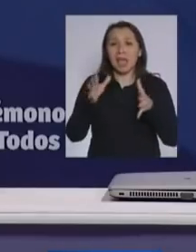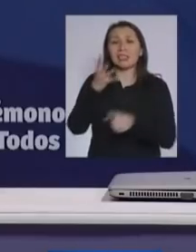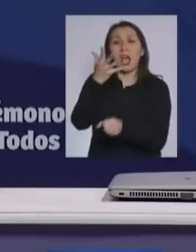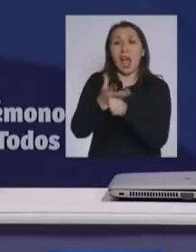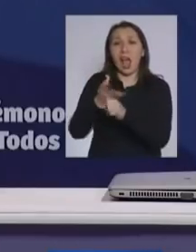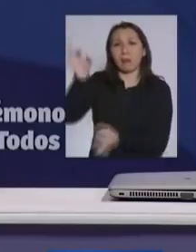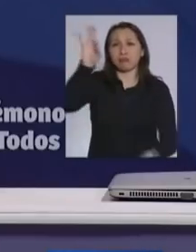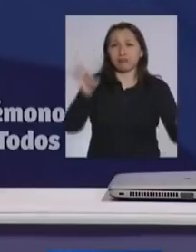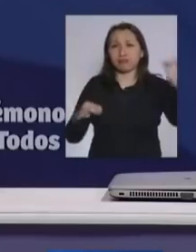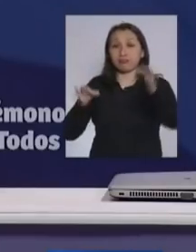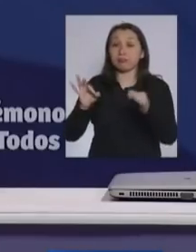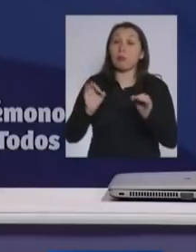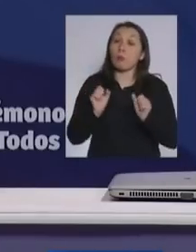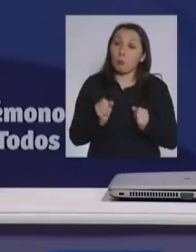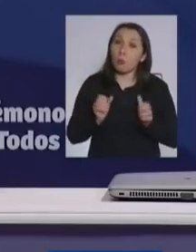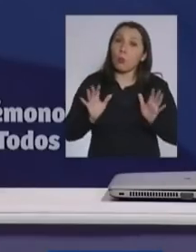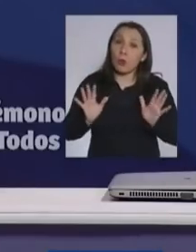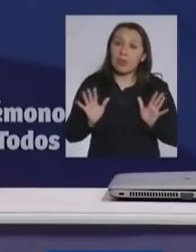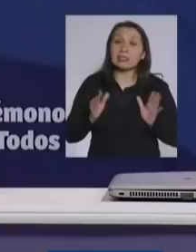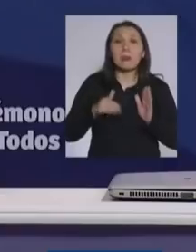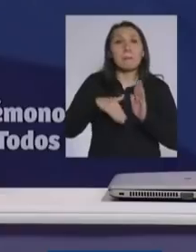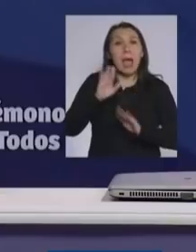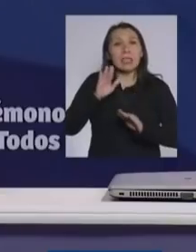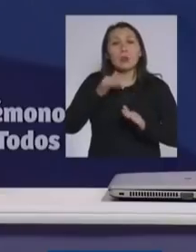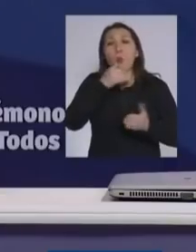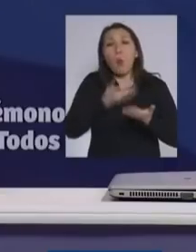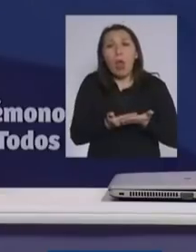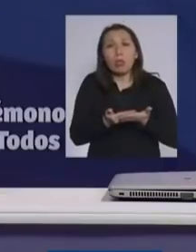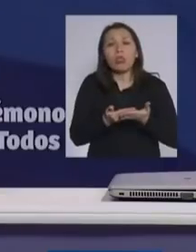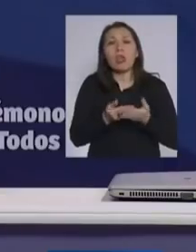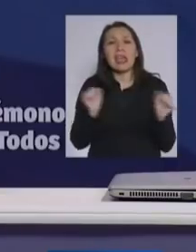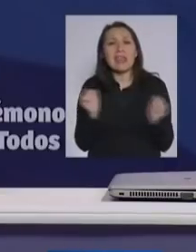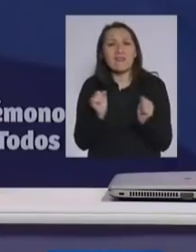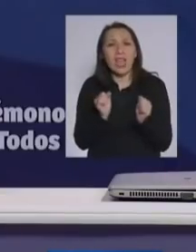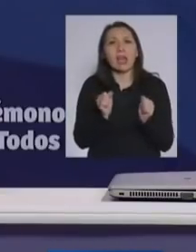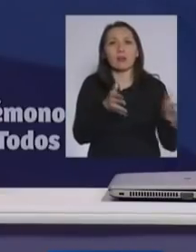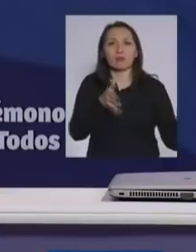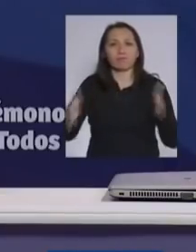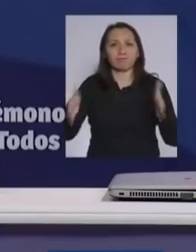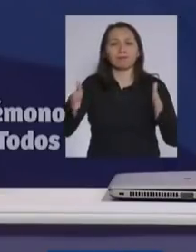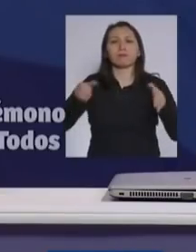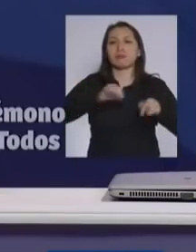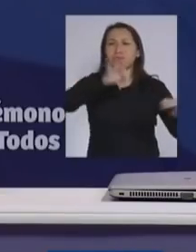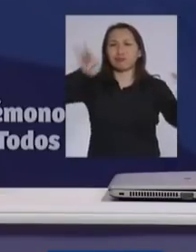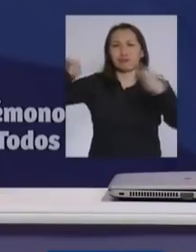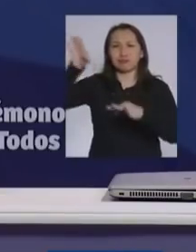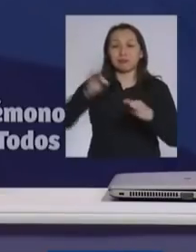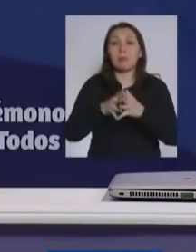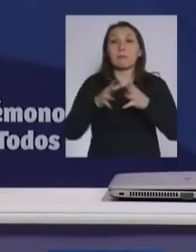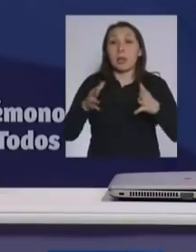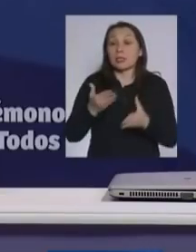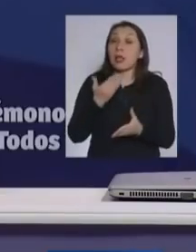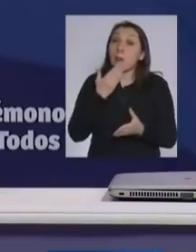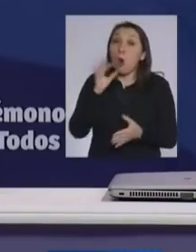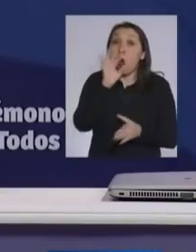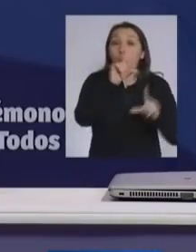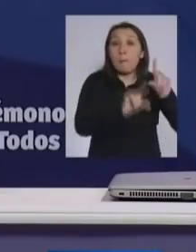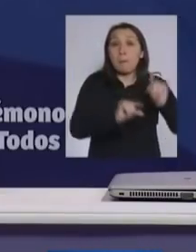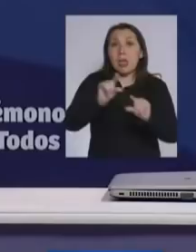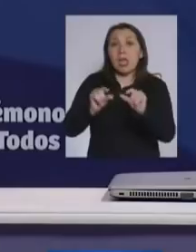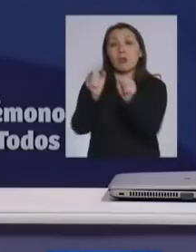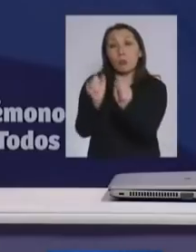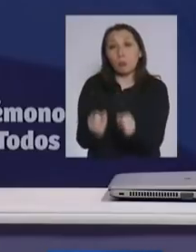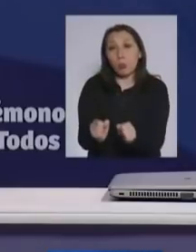presencia viral, probablemente en invierno. Eso va a depender también, la mayor presencia o la menor presencia, de